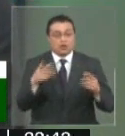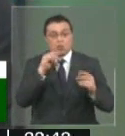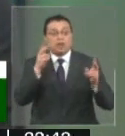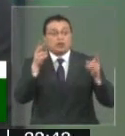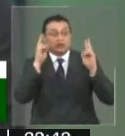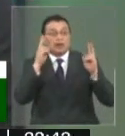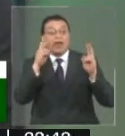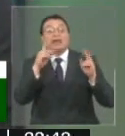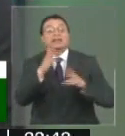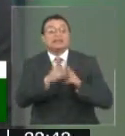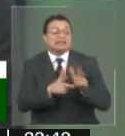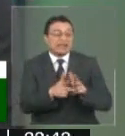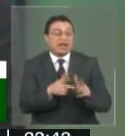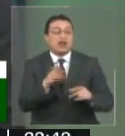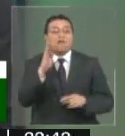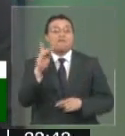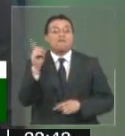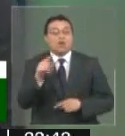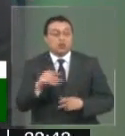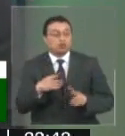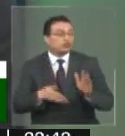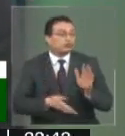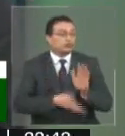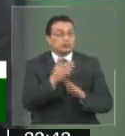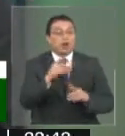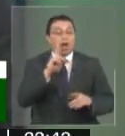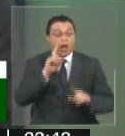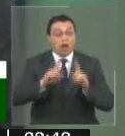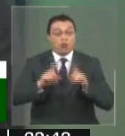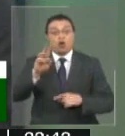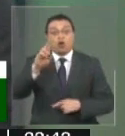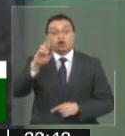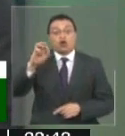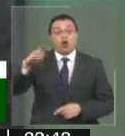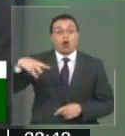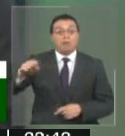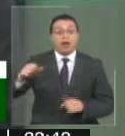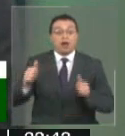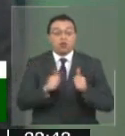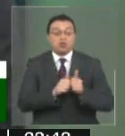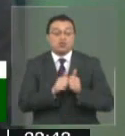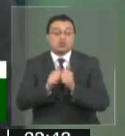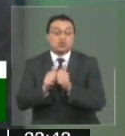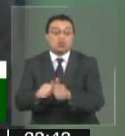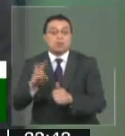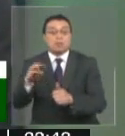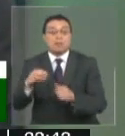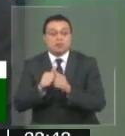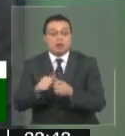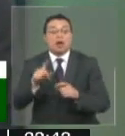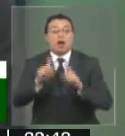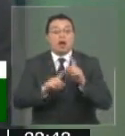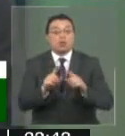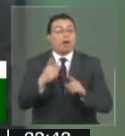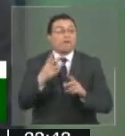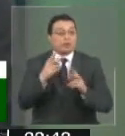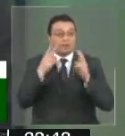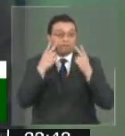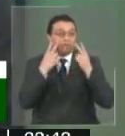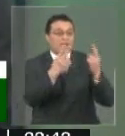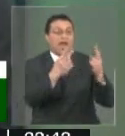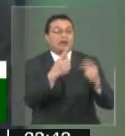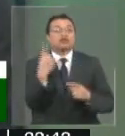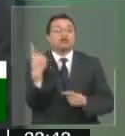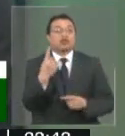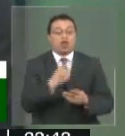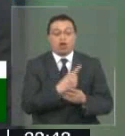toma un bus. Hay gente de Roma que al principio llegaba con su mamá, ahora viaja 6 horas de tren solo y se